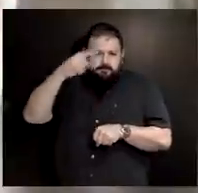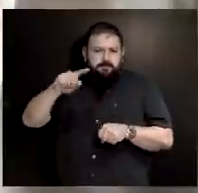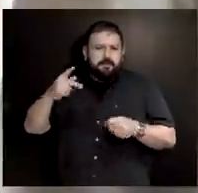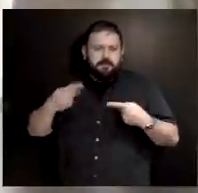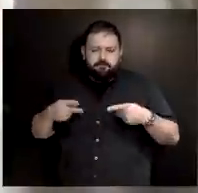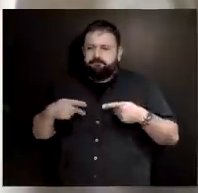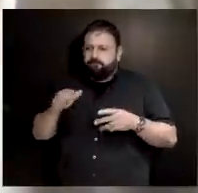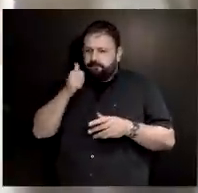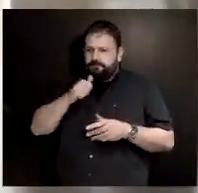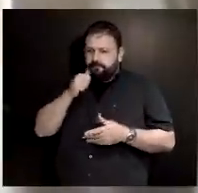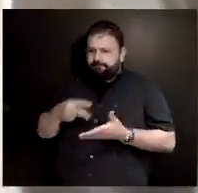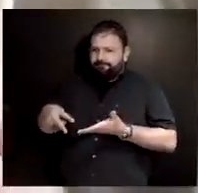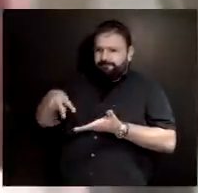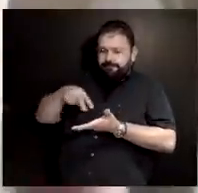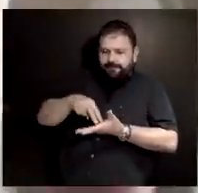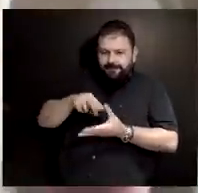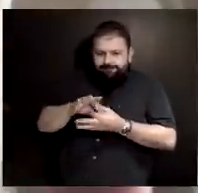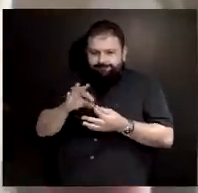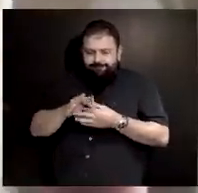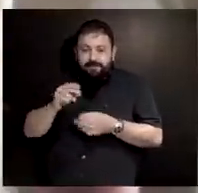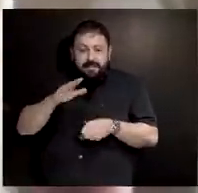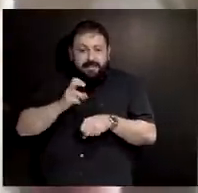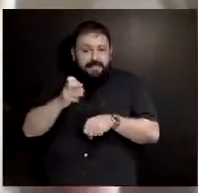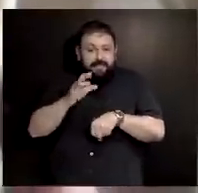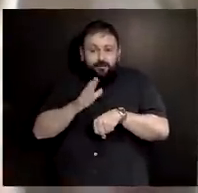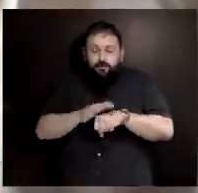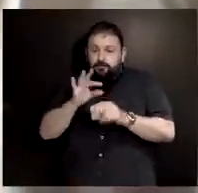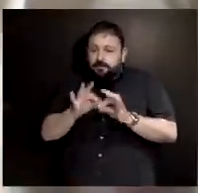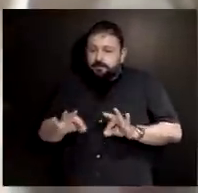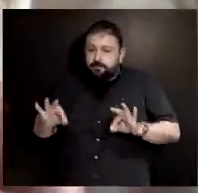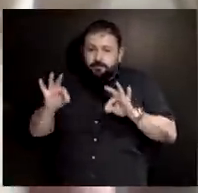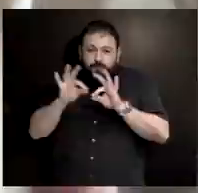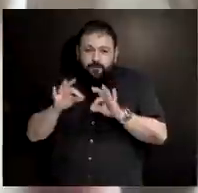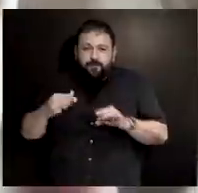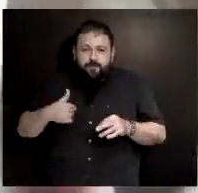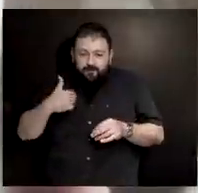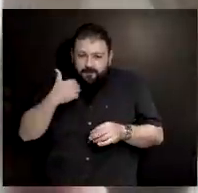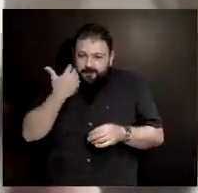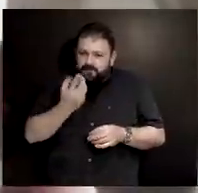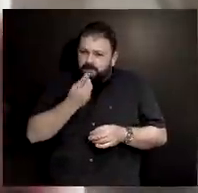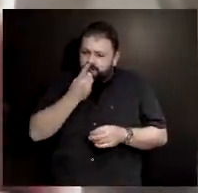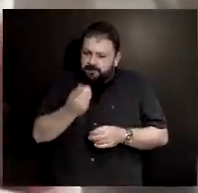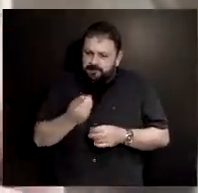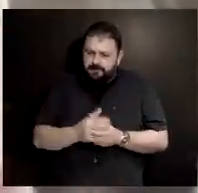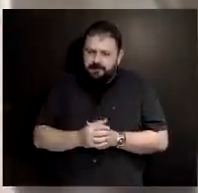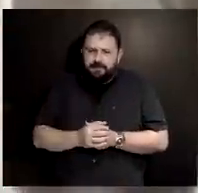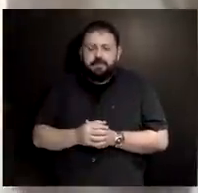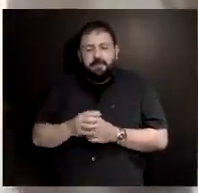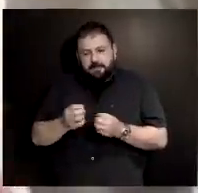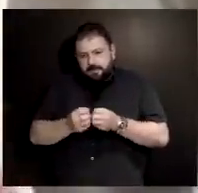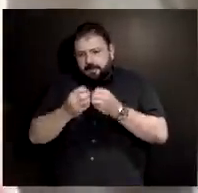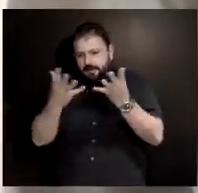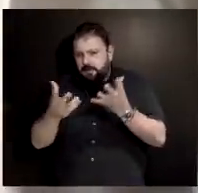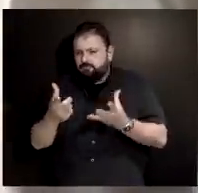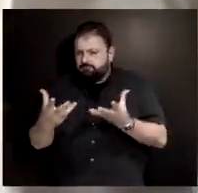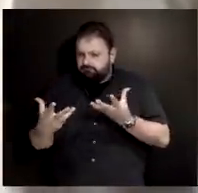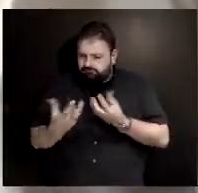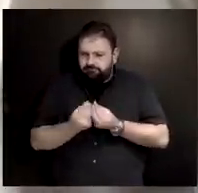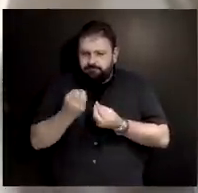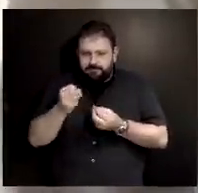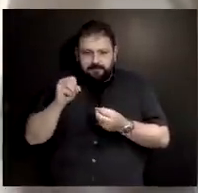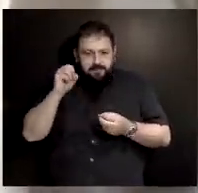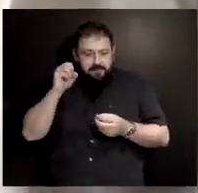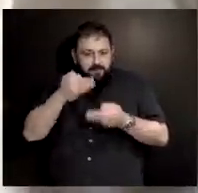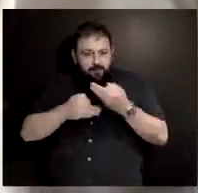está presente. Y lo demás, lo más importante, por así decirlo, por supuesto que ustedes van a poder ser parte de esta transmisión. Pero